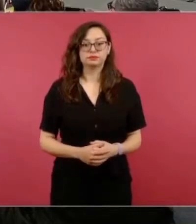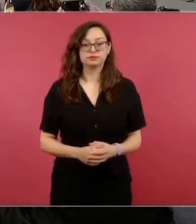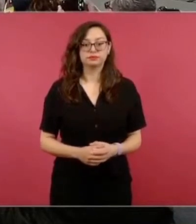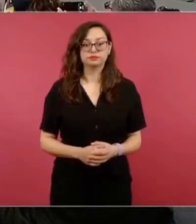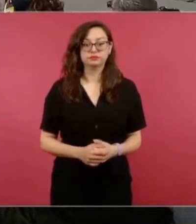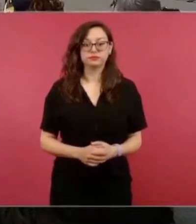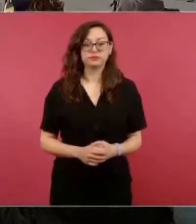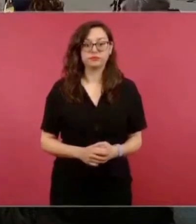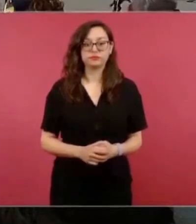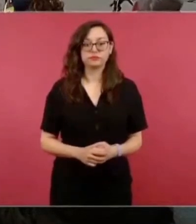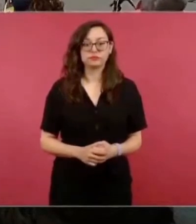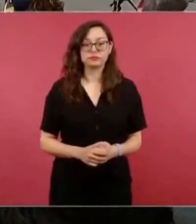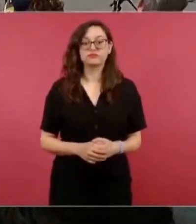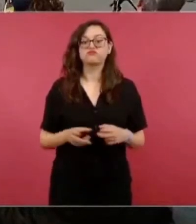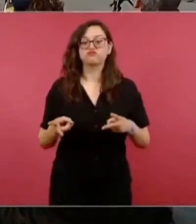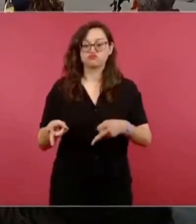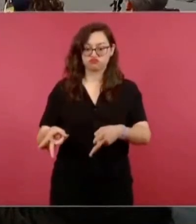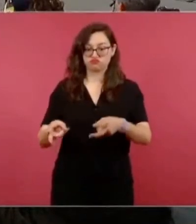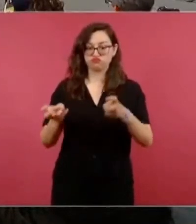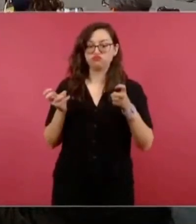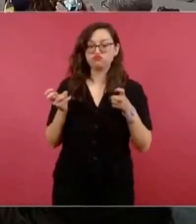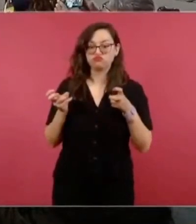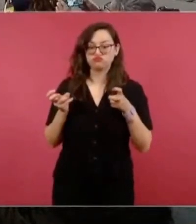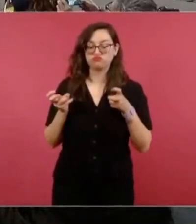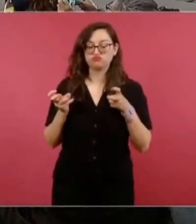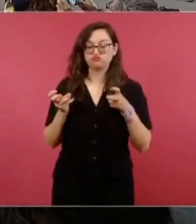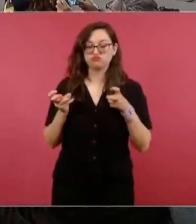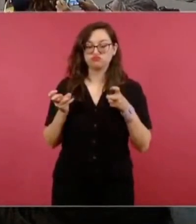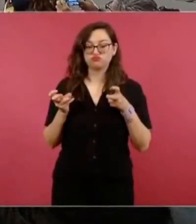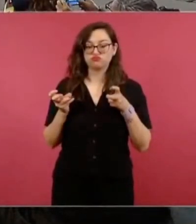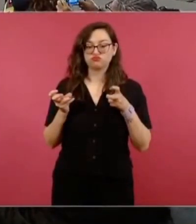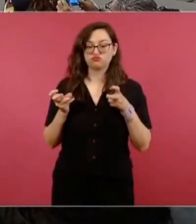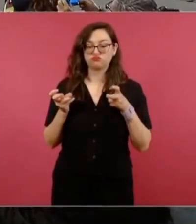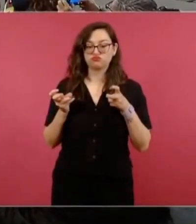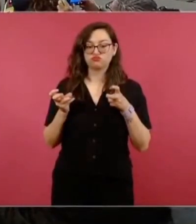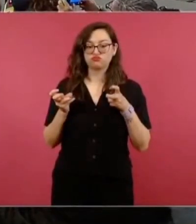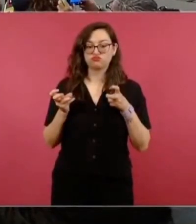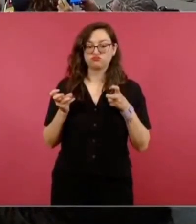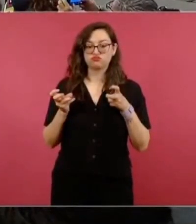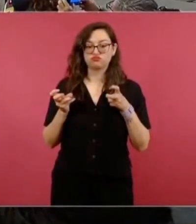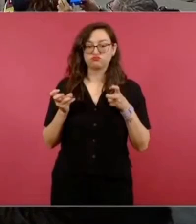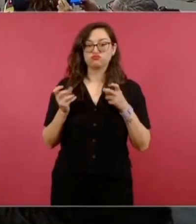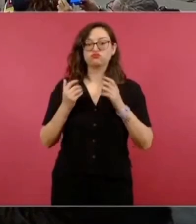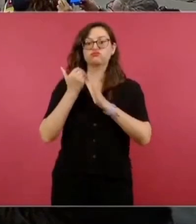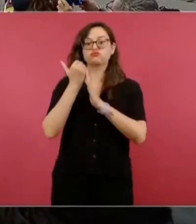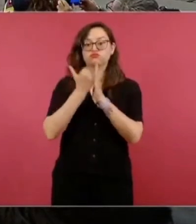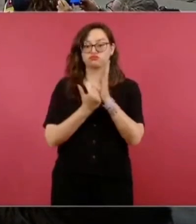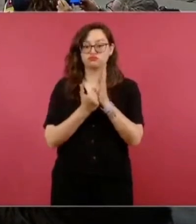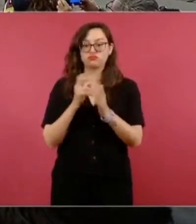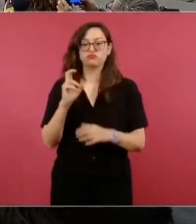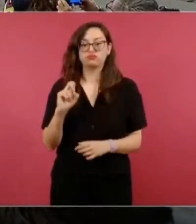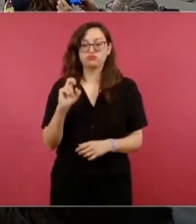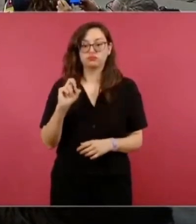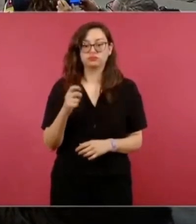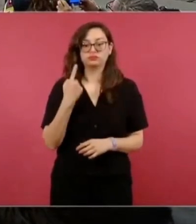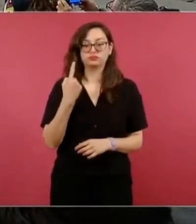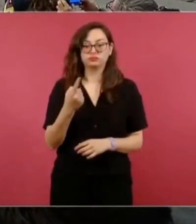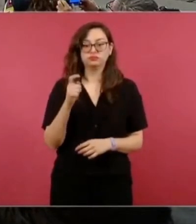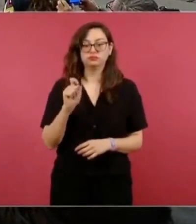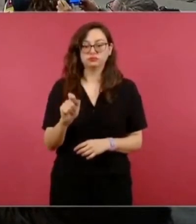Mira, este es el robo total. Aquí tenemos una disminución del